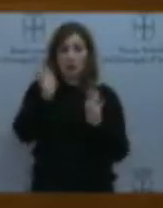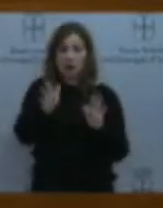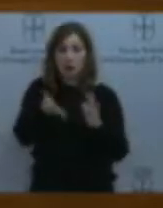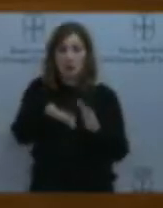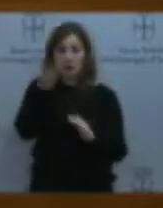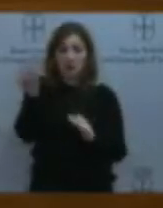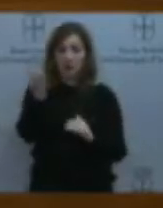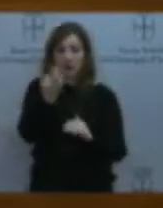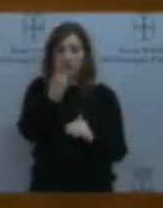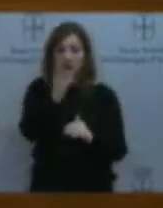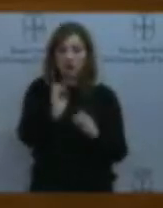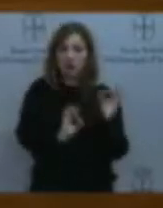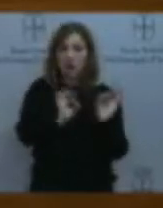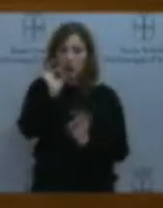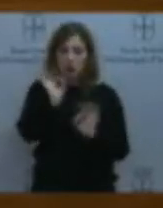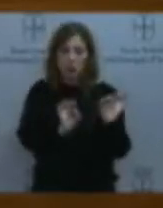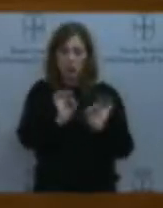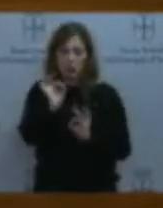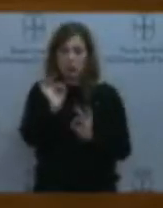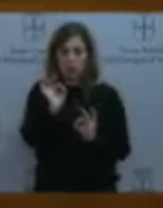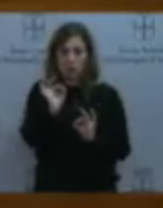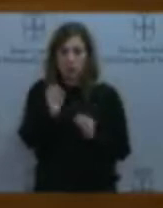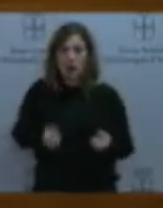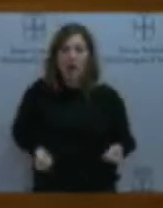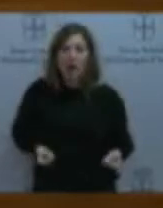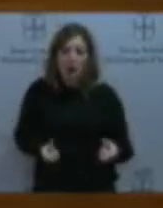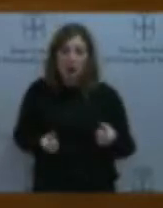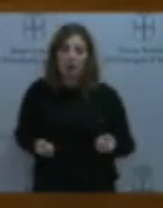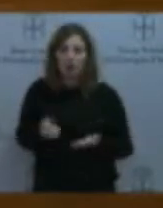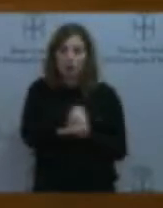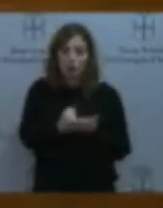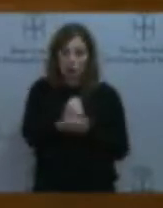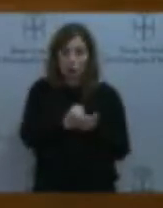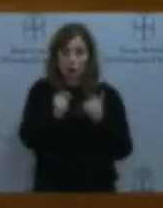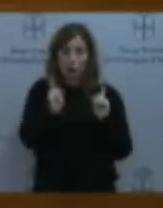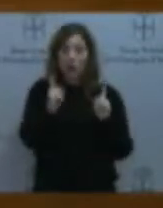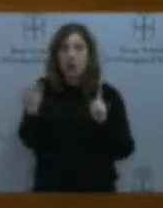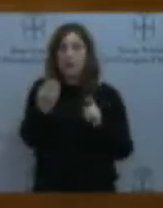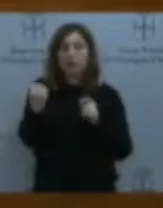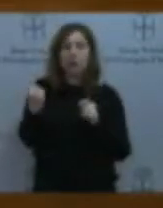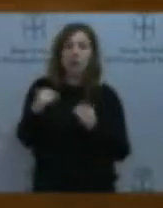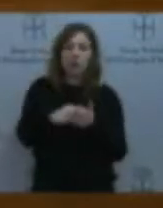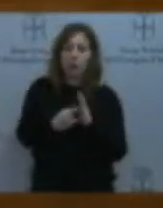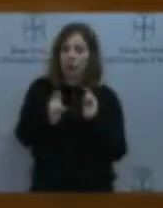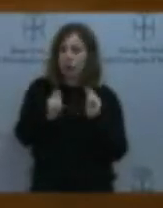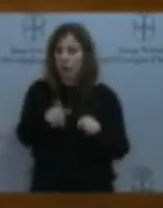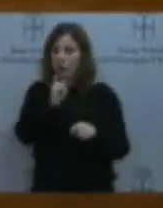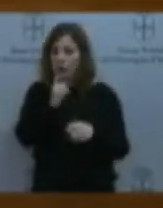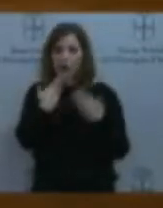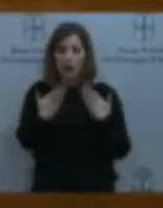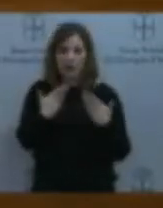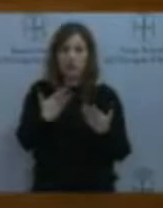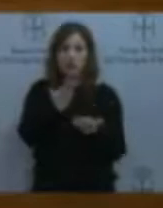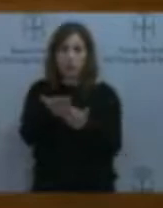aumenta es en un 30% el gasto farmacéutico. Ese desfase hay que corregirlo gracias a las propuestas que les hacemos